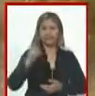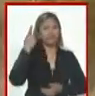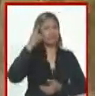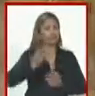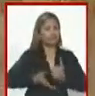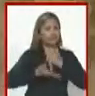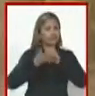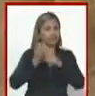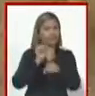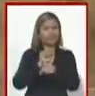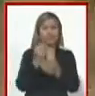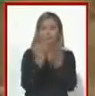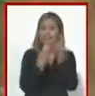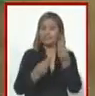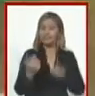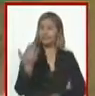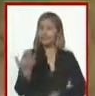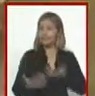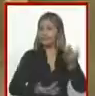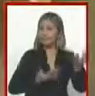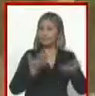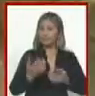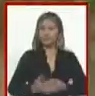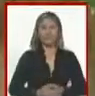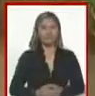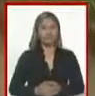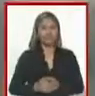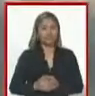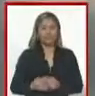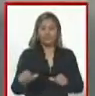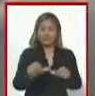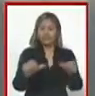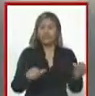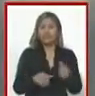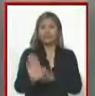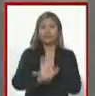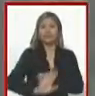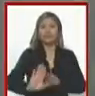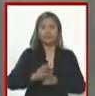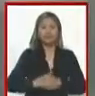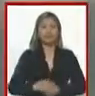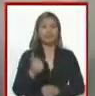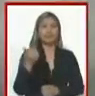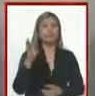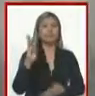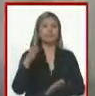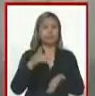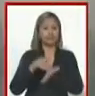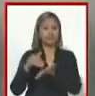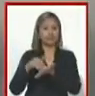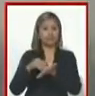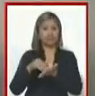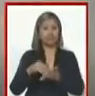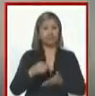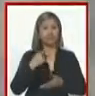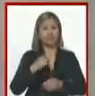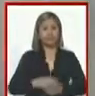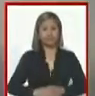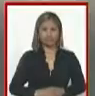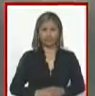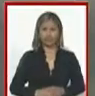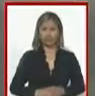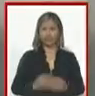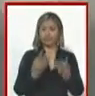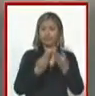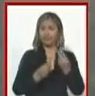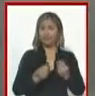para ayudar en la labor de mitigar el incendio forestal cerca al área protegida de Caílla. Son 16.000 hectáreas que ya han sido consumidas por el fuego